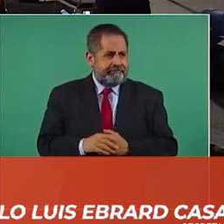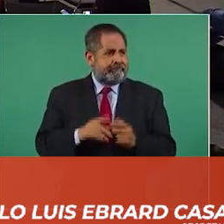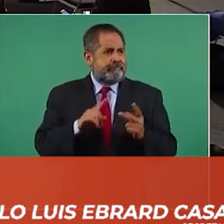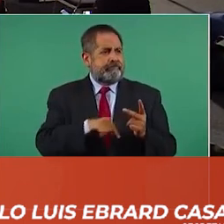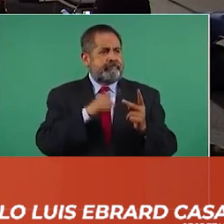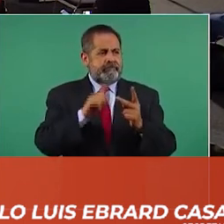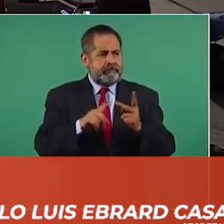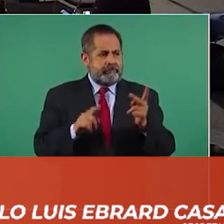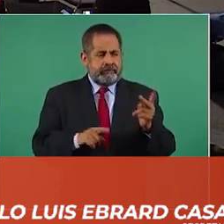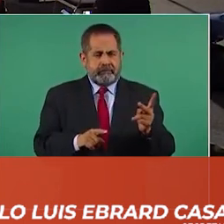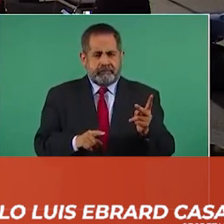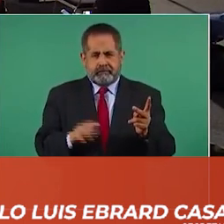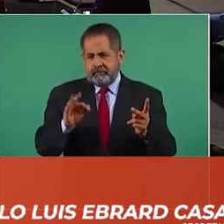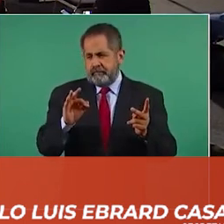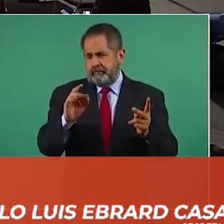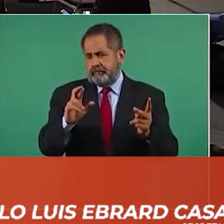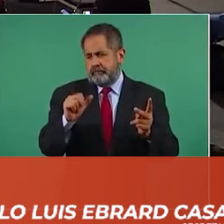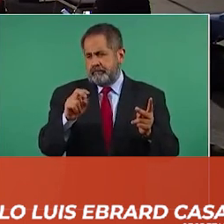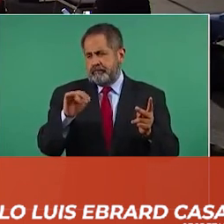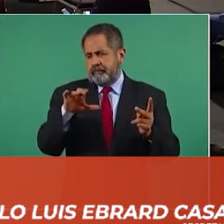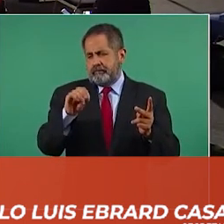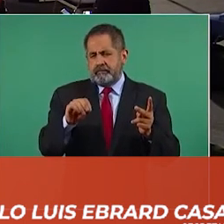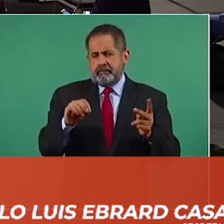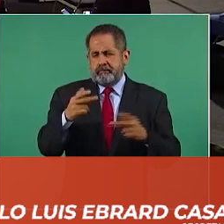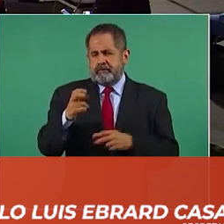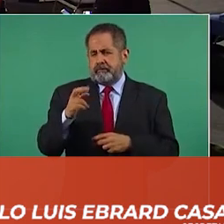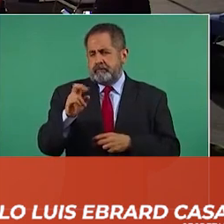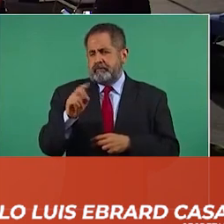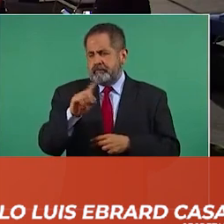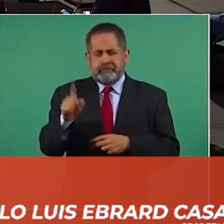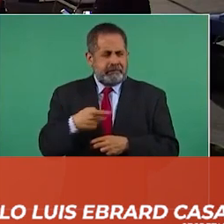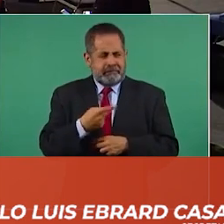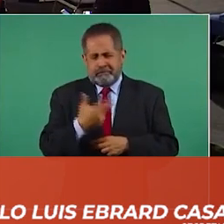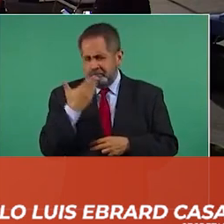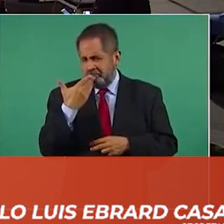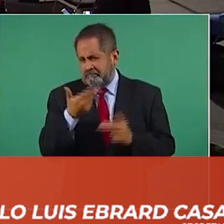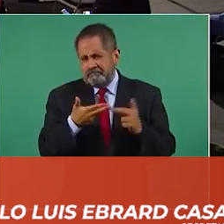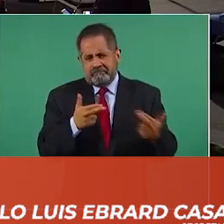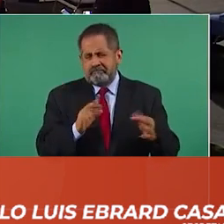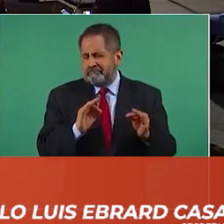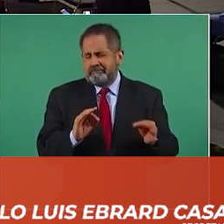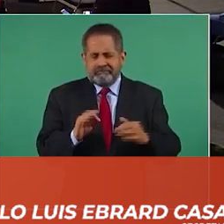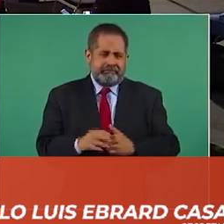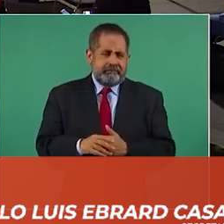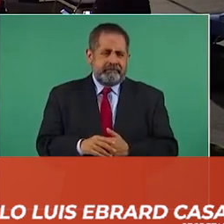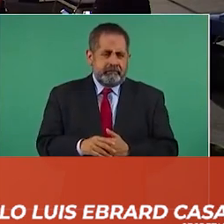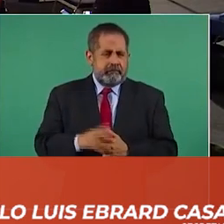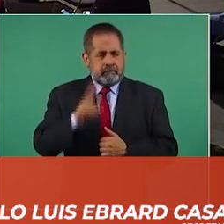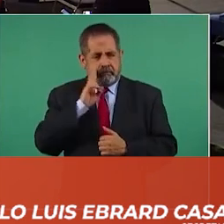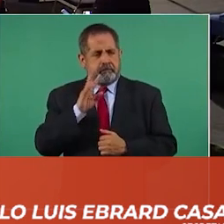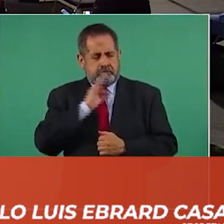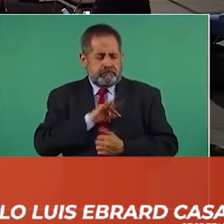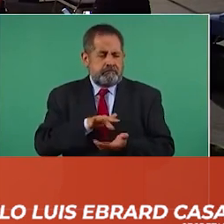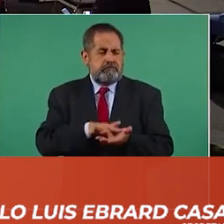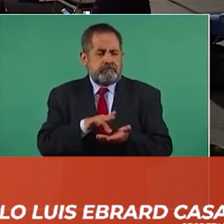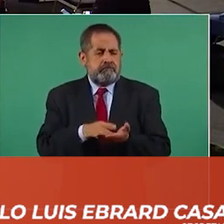como con Francisco Hernández Juárez, y en lo que podamos